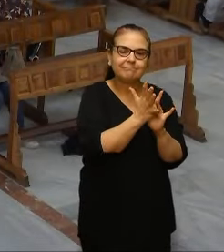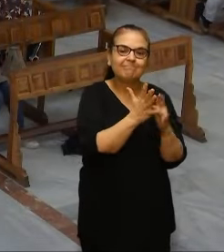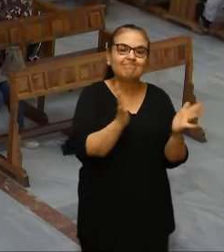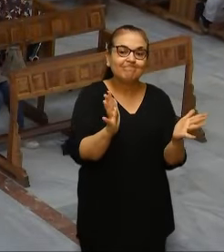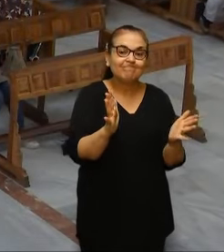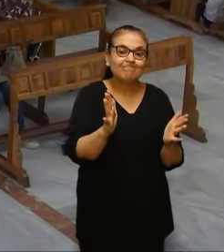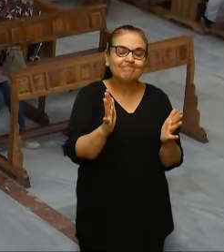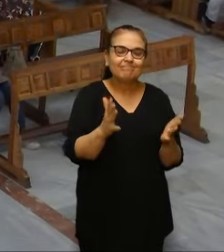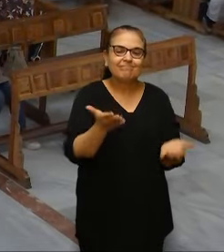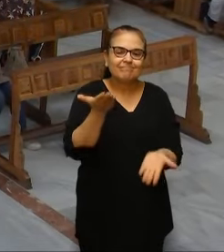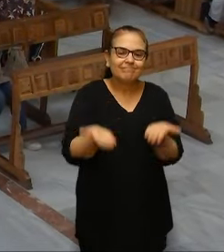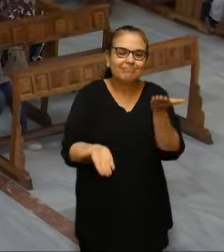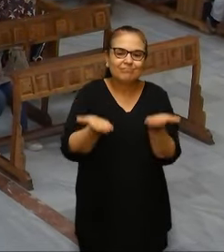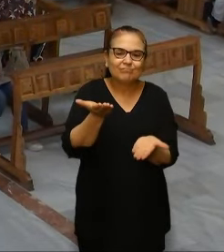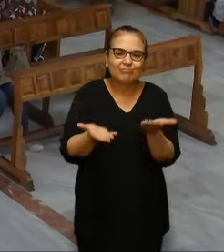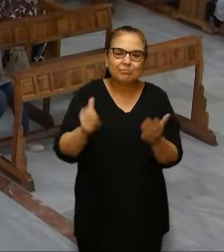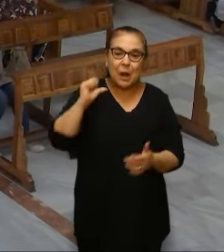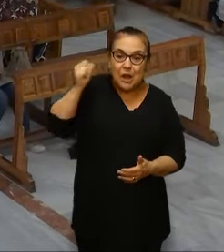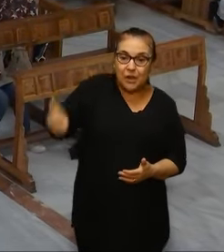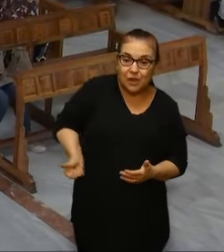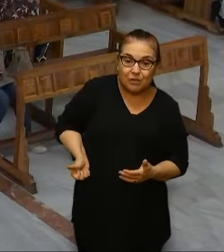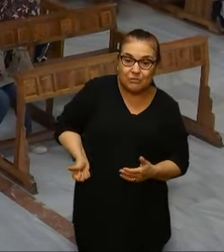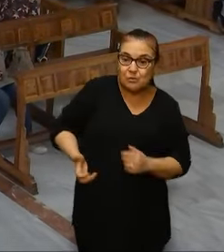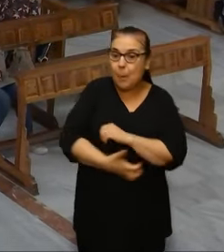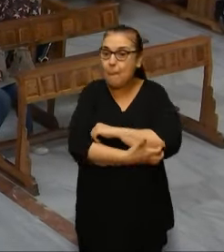ricos o pobres ante Dios.